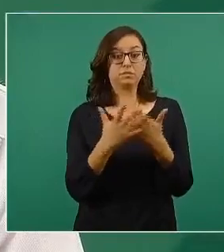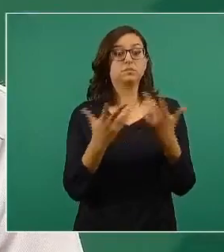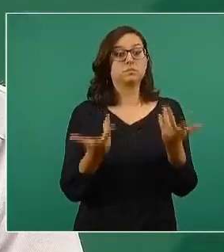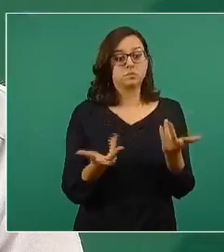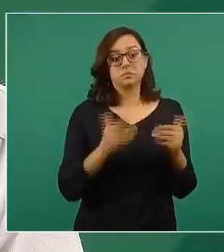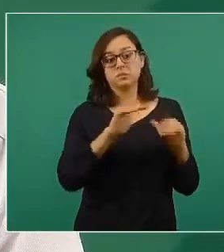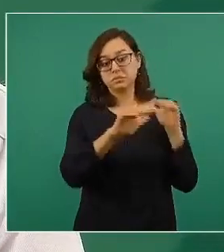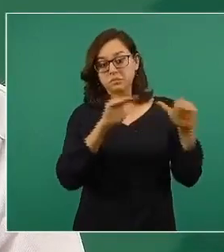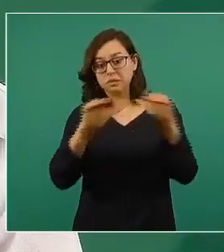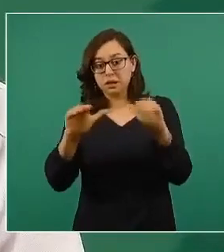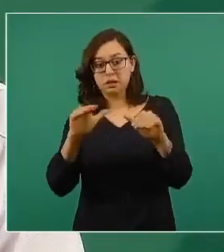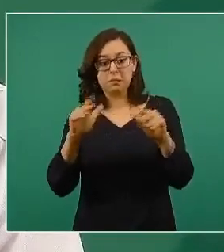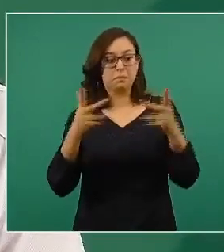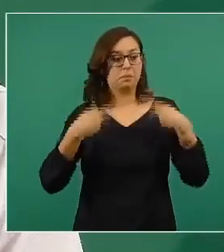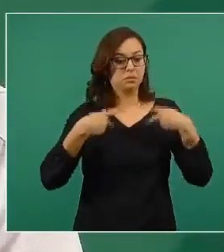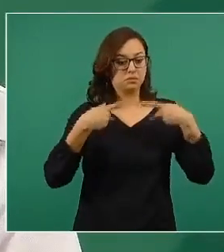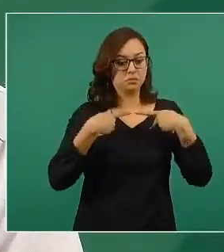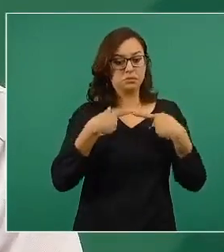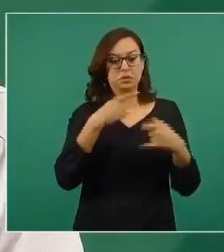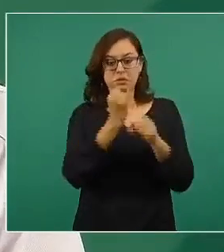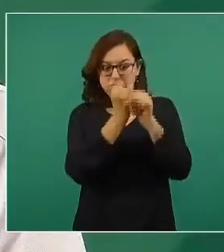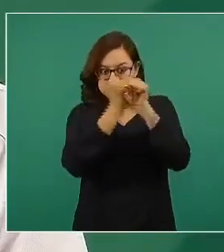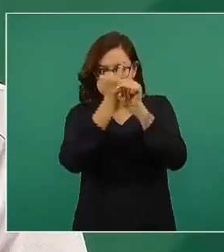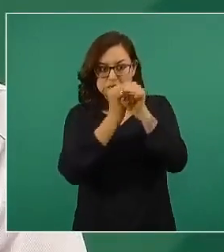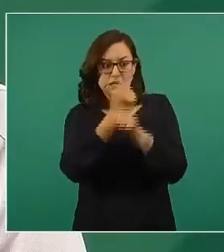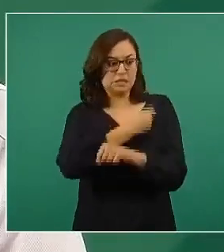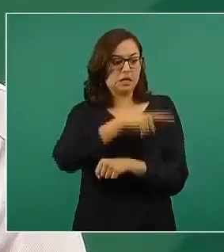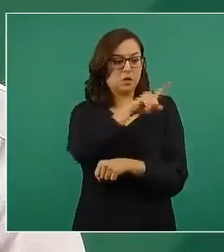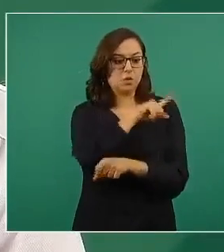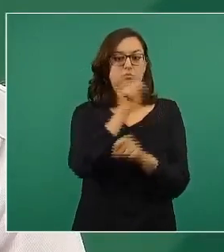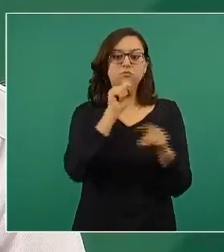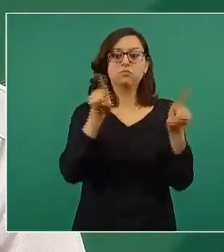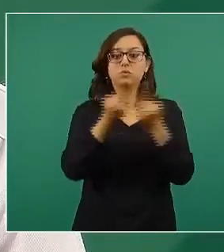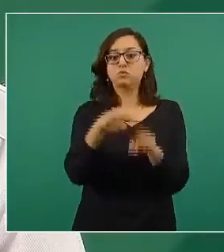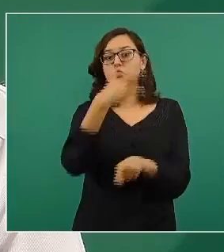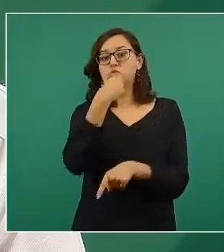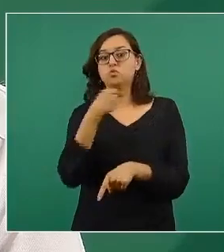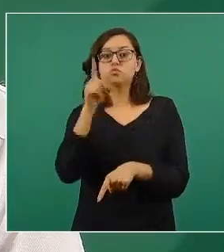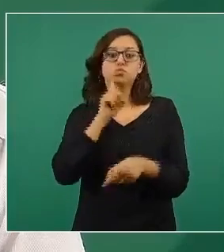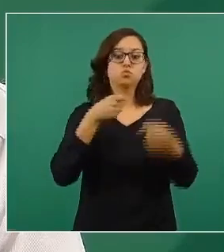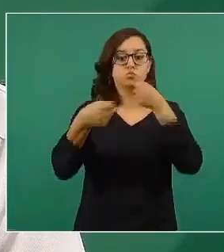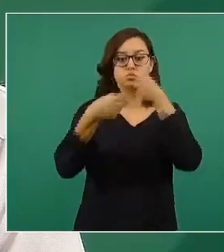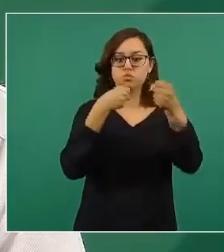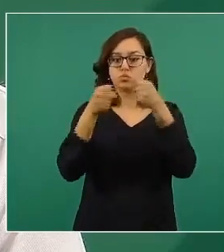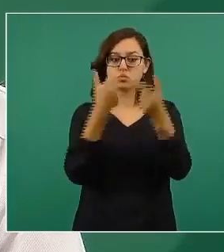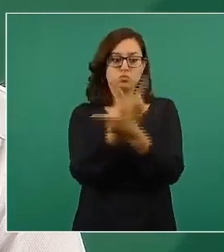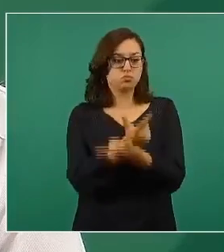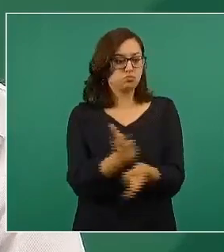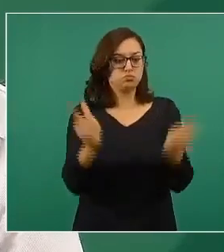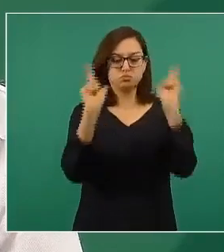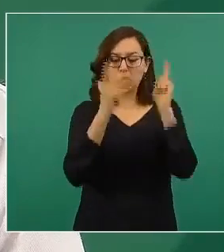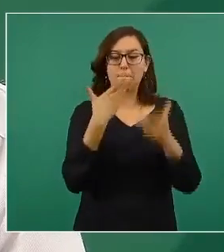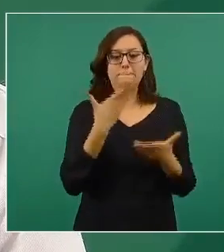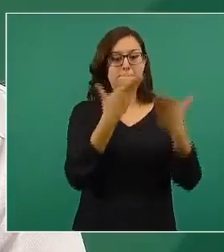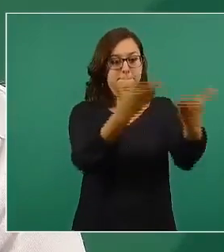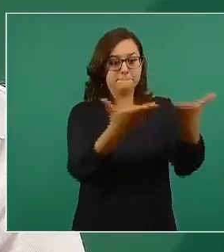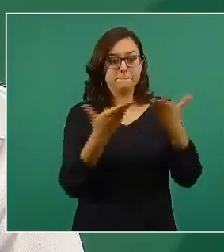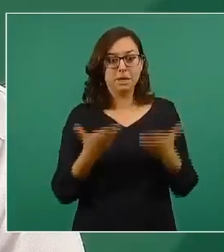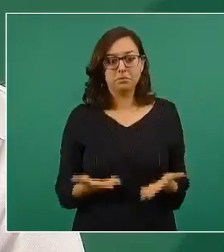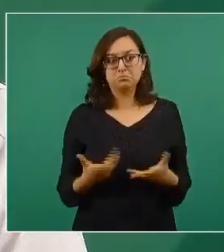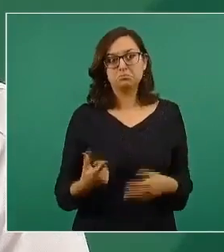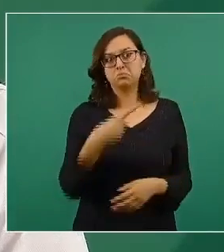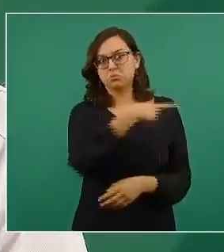periodismo mexicano. Todas y todos seguirán siendo bienvenidos y reiteramos la crítica. Qué bueno que